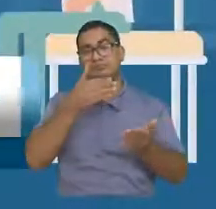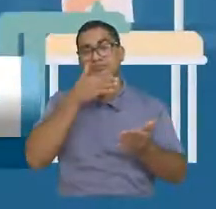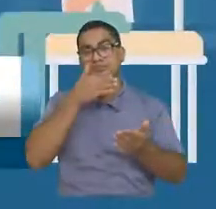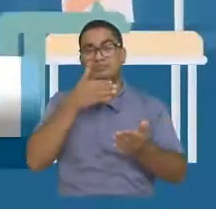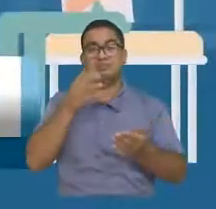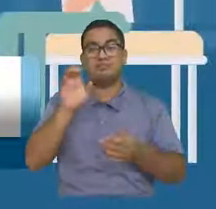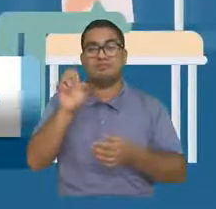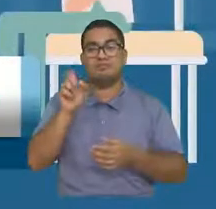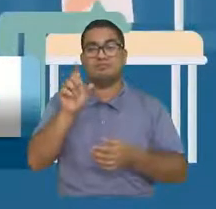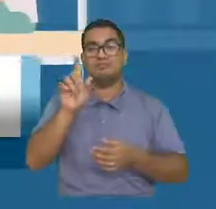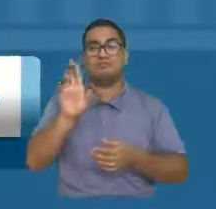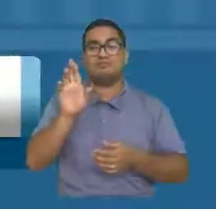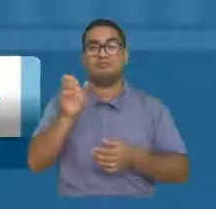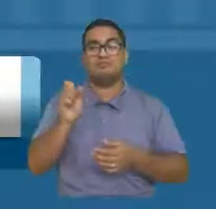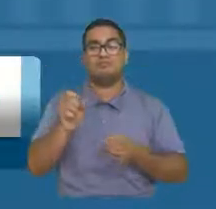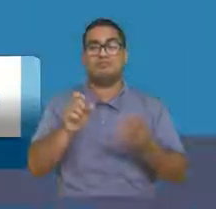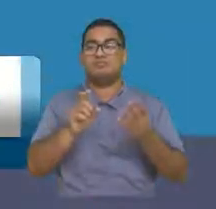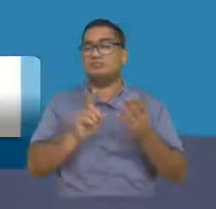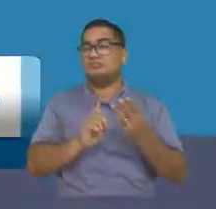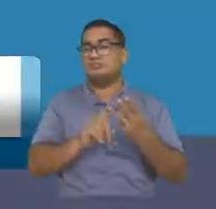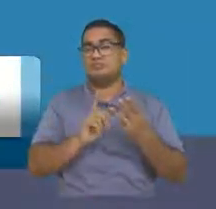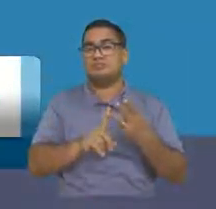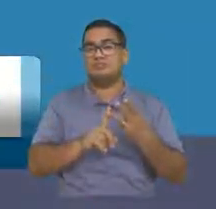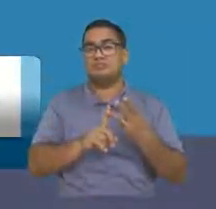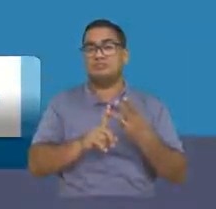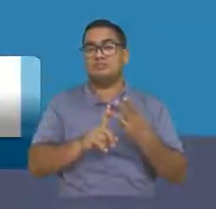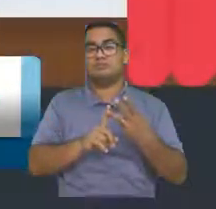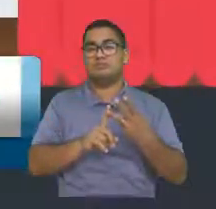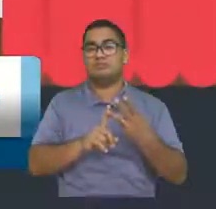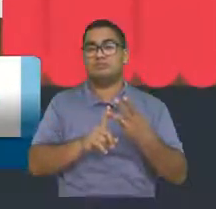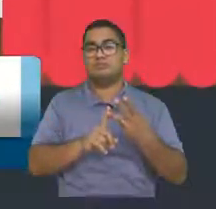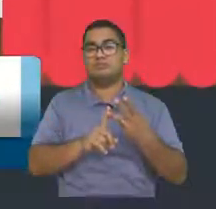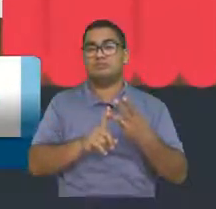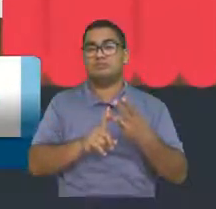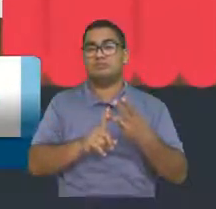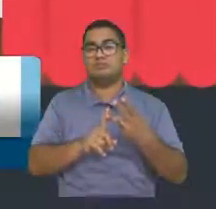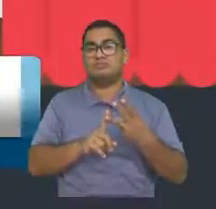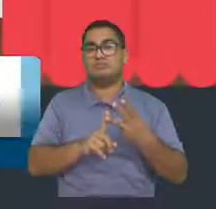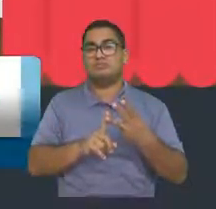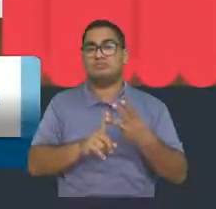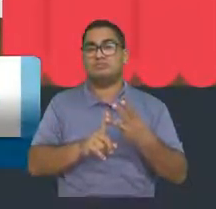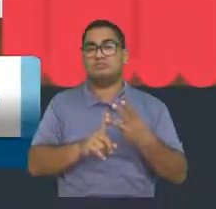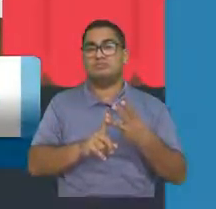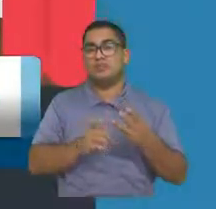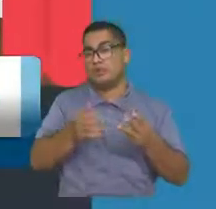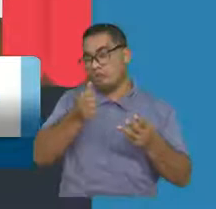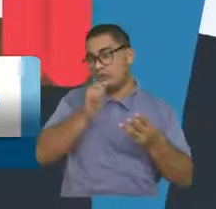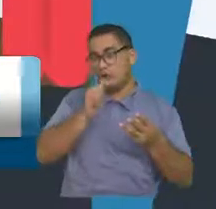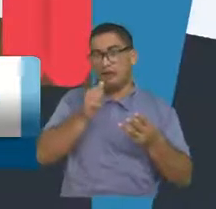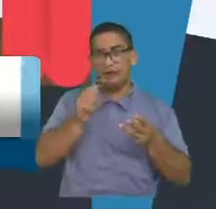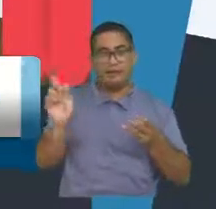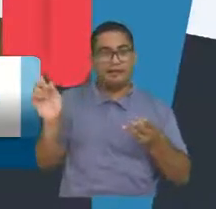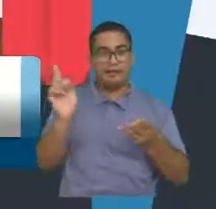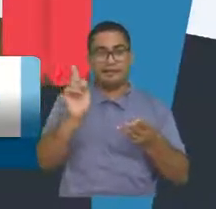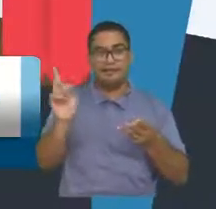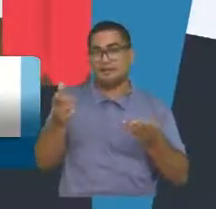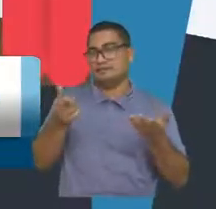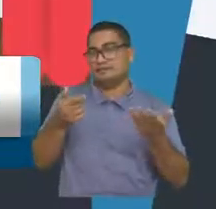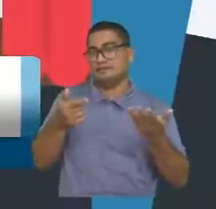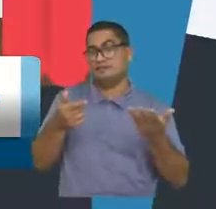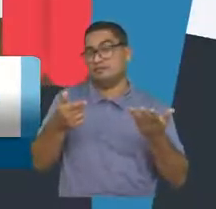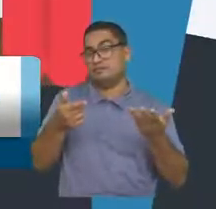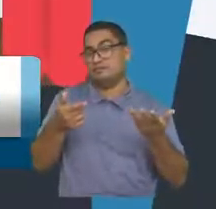estrés. No refugiarnos en aquellas cosas que nos dan alivios momentáneos, como cuál, el